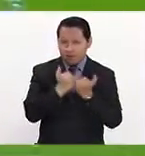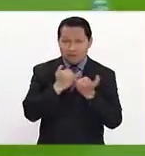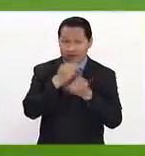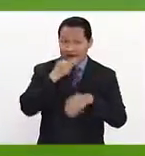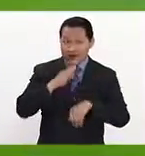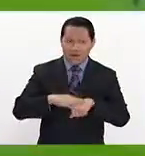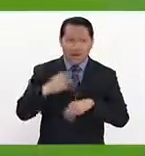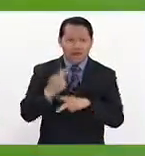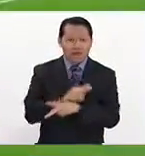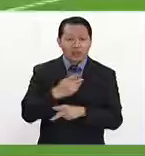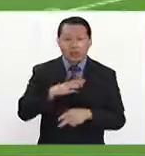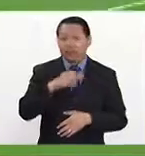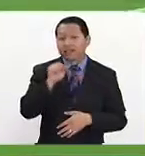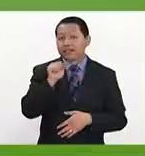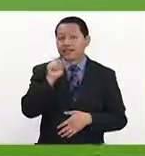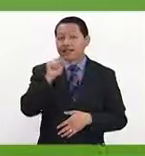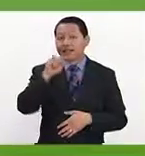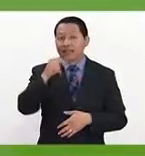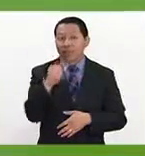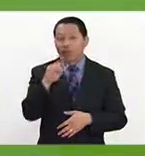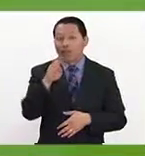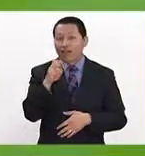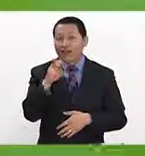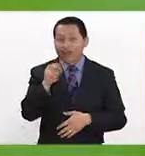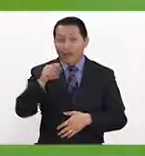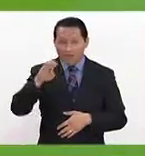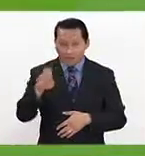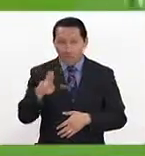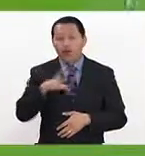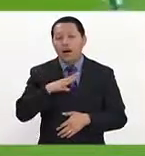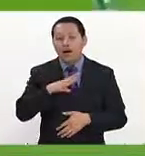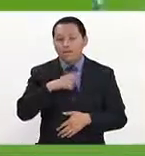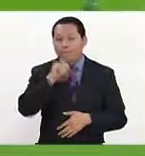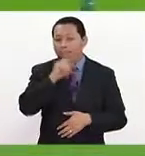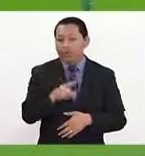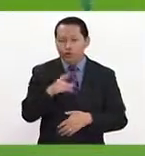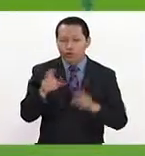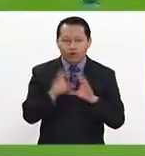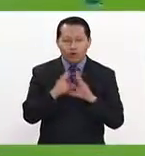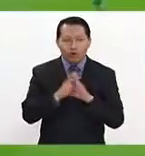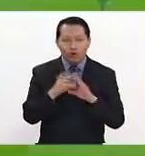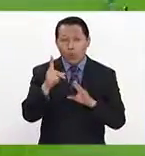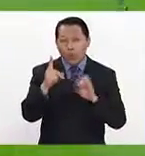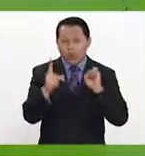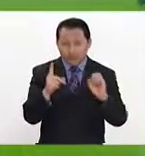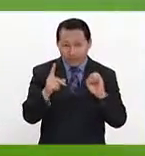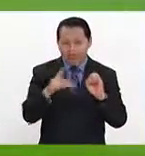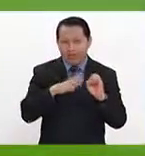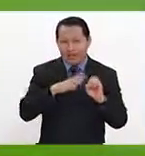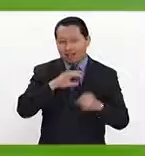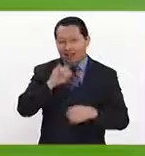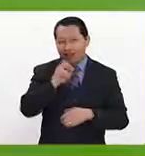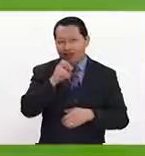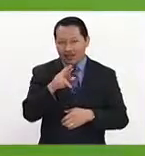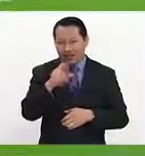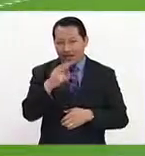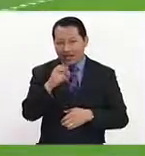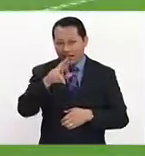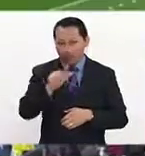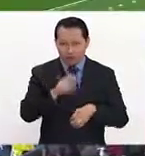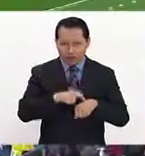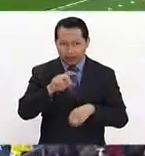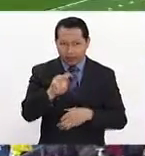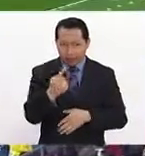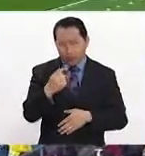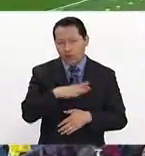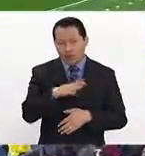nombre a lo que pasó en el Santiago Bernabéu. Aquí estaba Munir El Haddadi, estaba haciendo el 1-0. Este era Javier Erazo al 31 haciendo